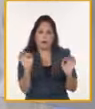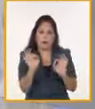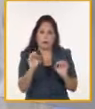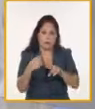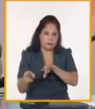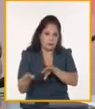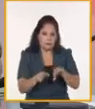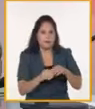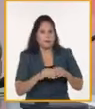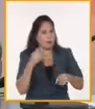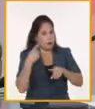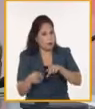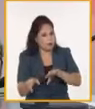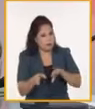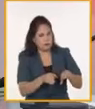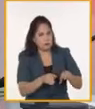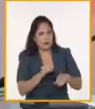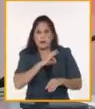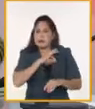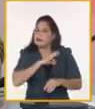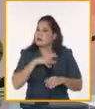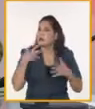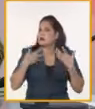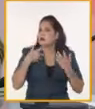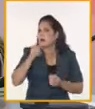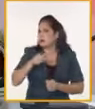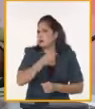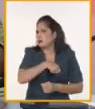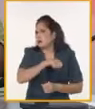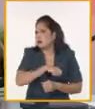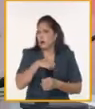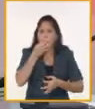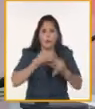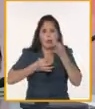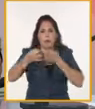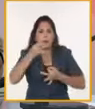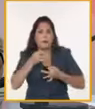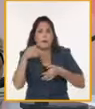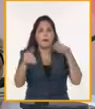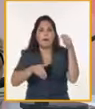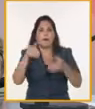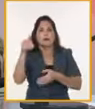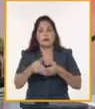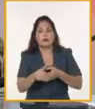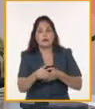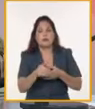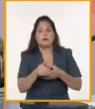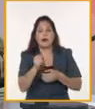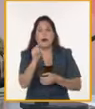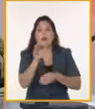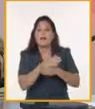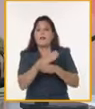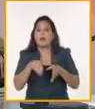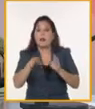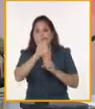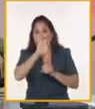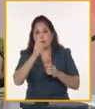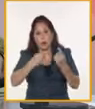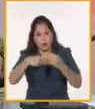de satisfacción Eh me decía me explicaba que participa una cantidad de Ministerio de